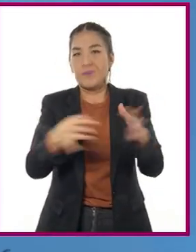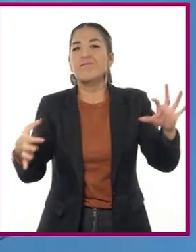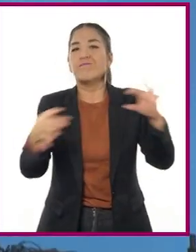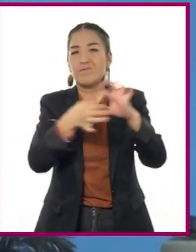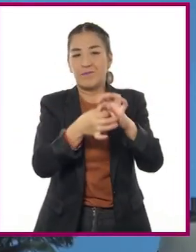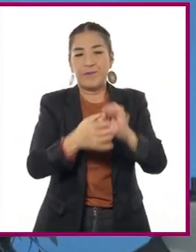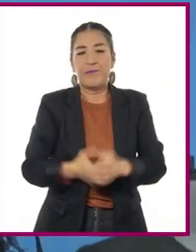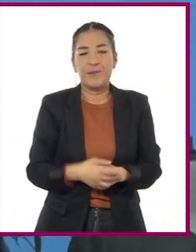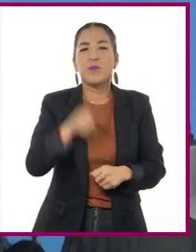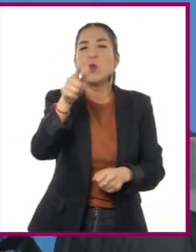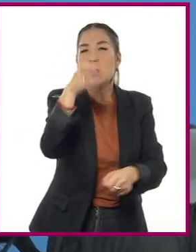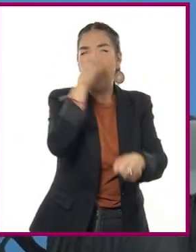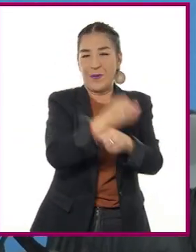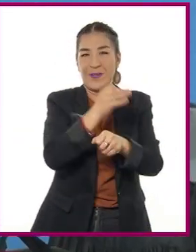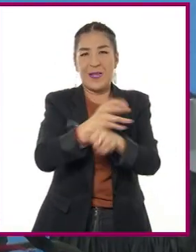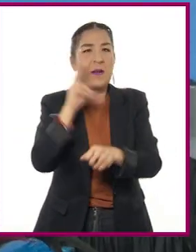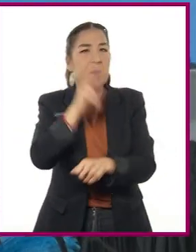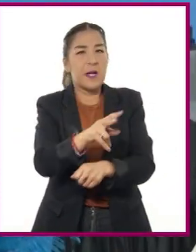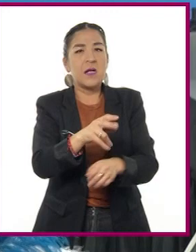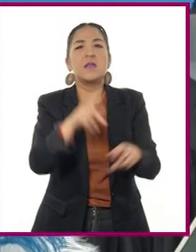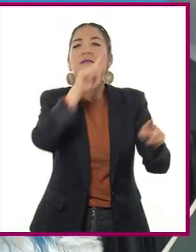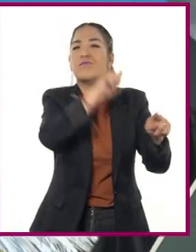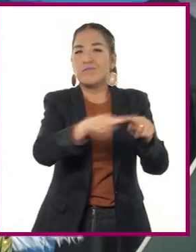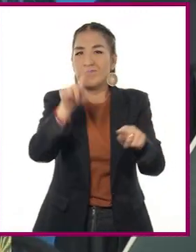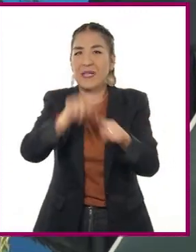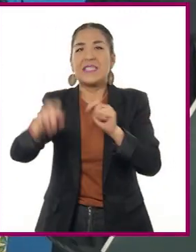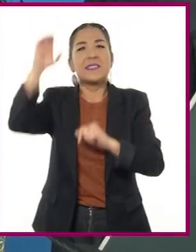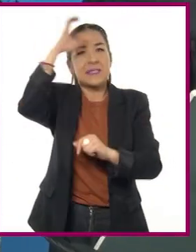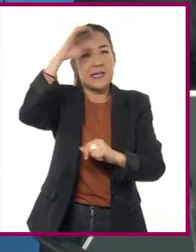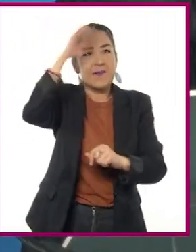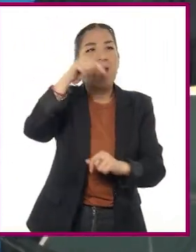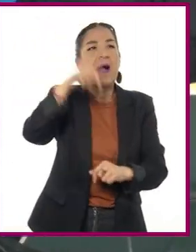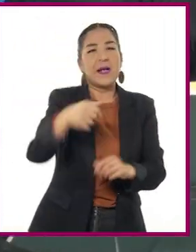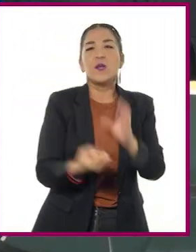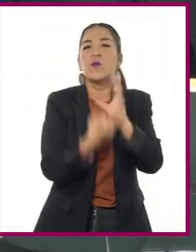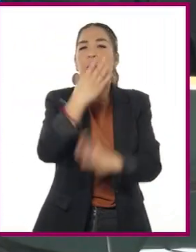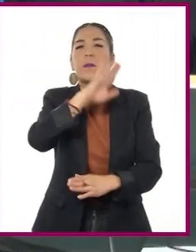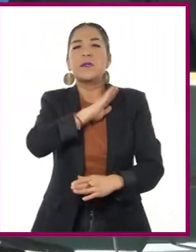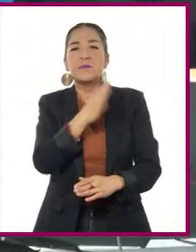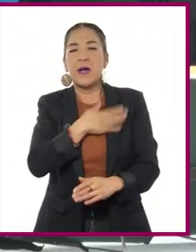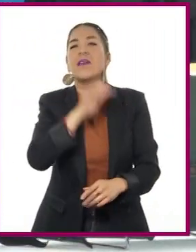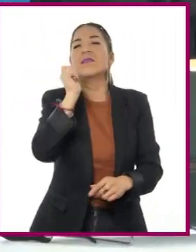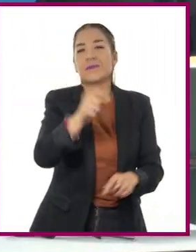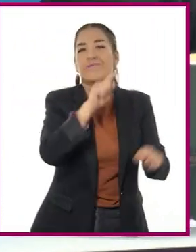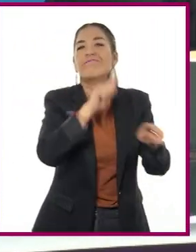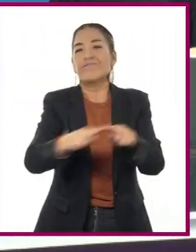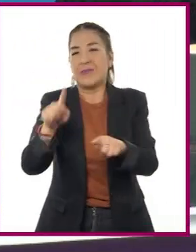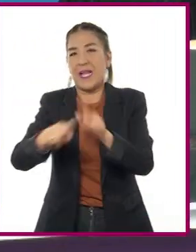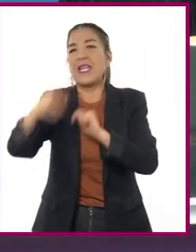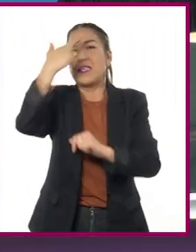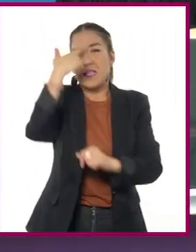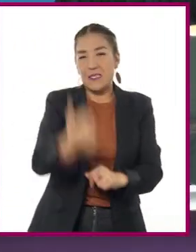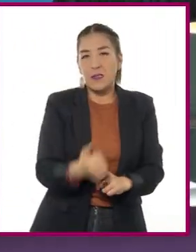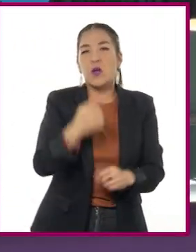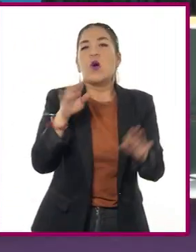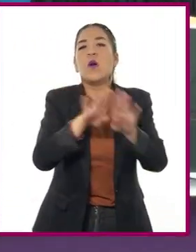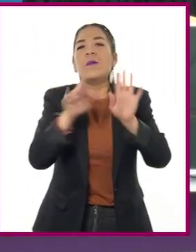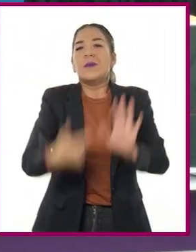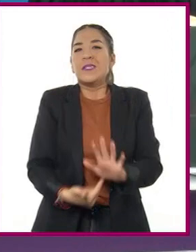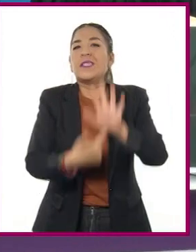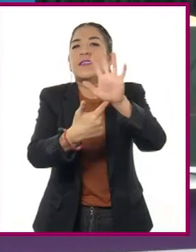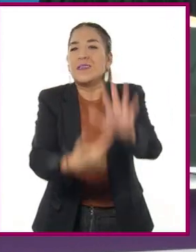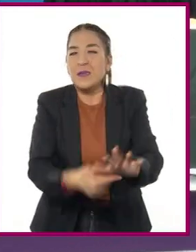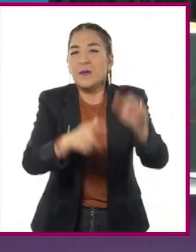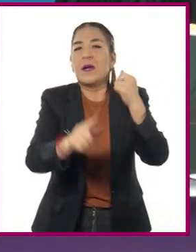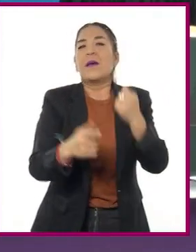Como pueden deducir, la obra científica en la Nueva España respondió a diversas circunstancias que se les presentaban a